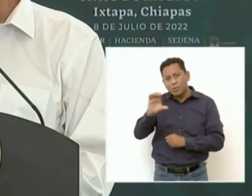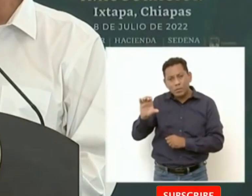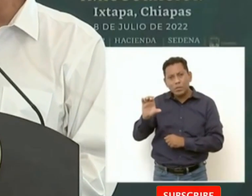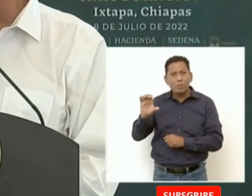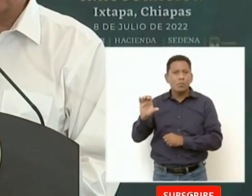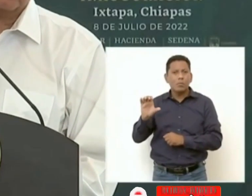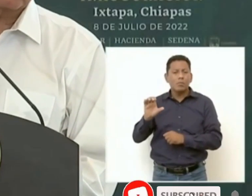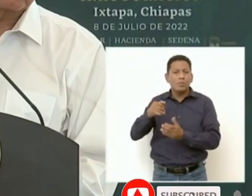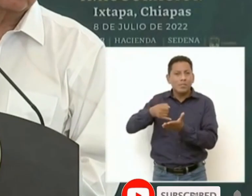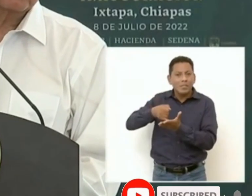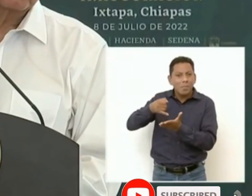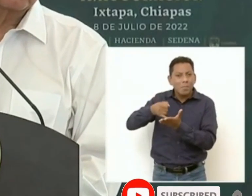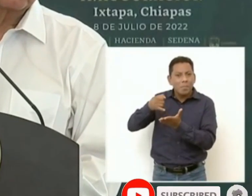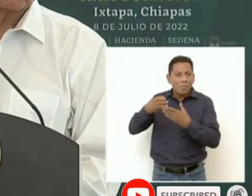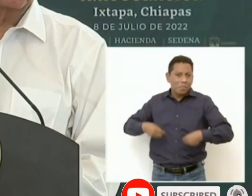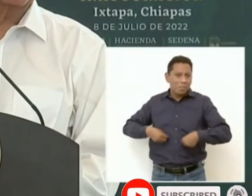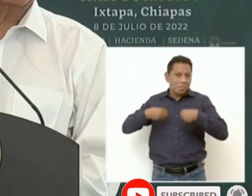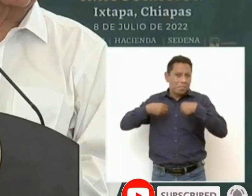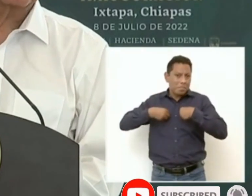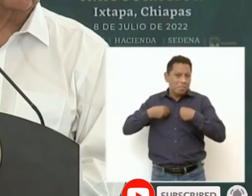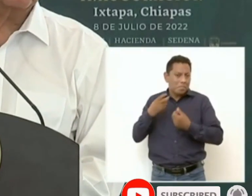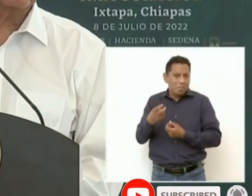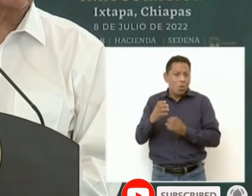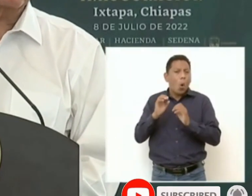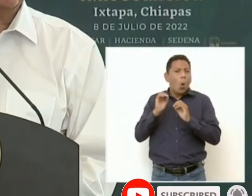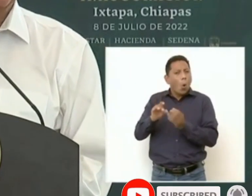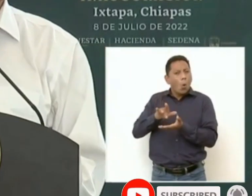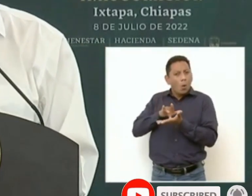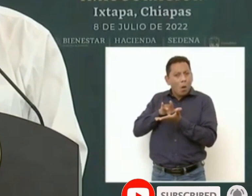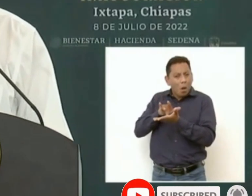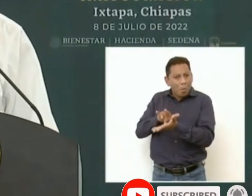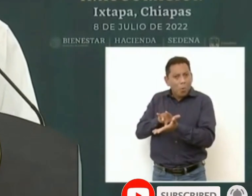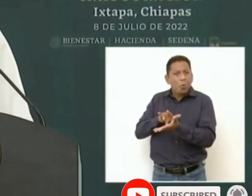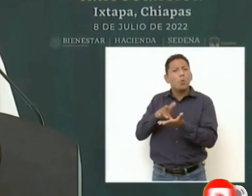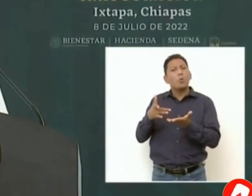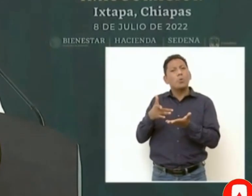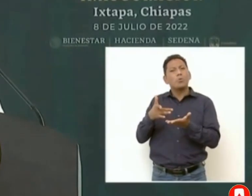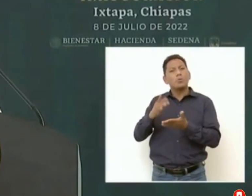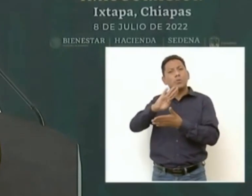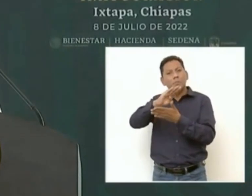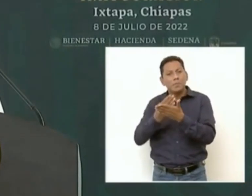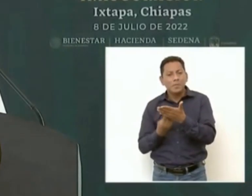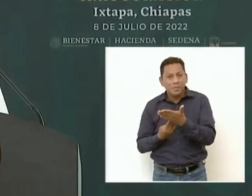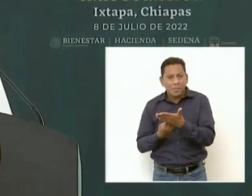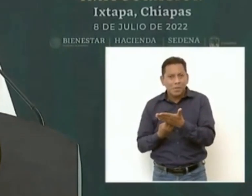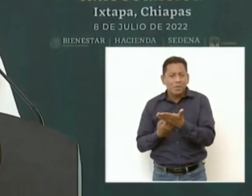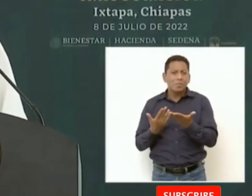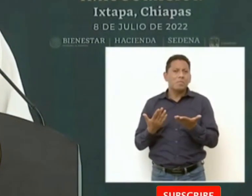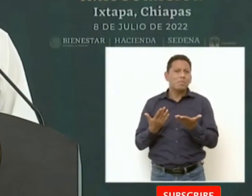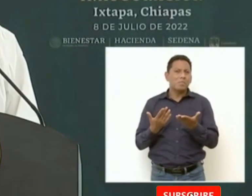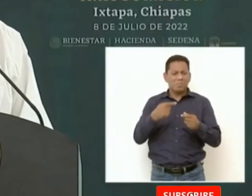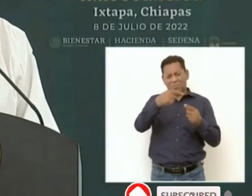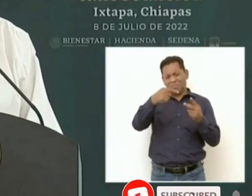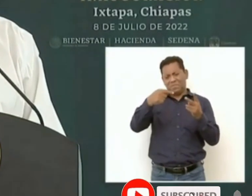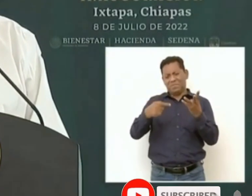está en el Sembrando Vida, o recibe el apoyo Producción para el Bienestar. En